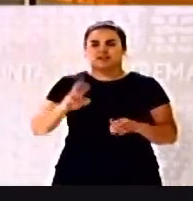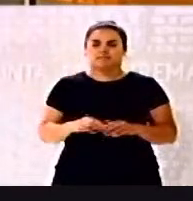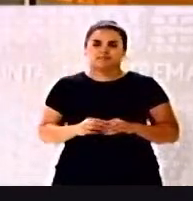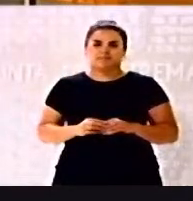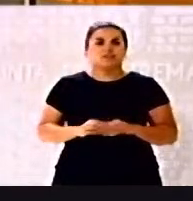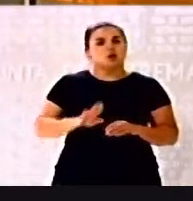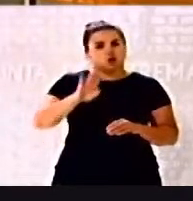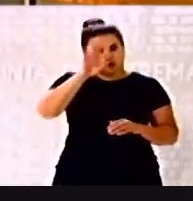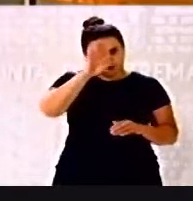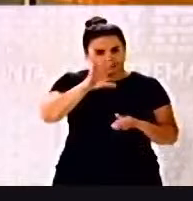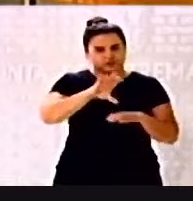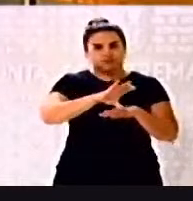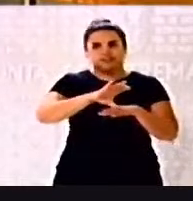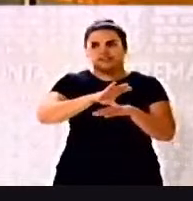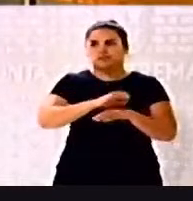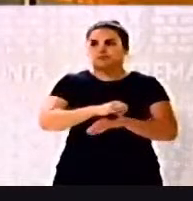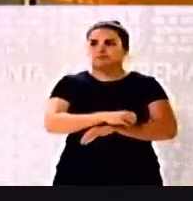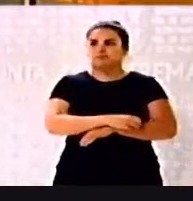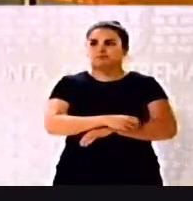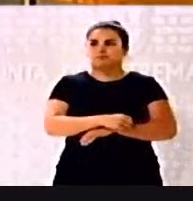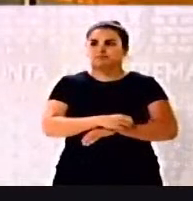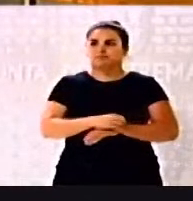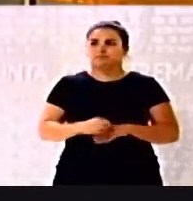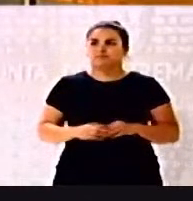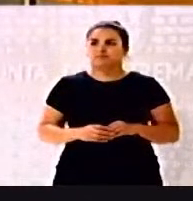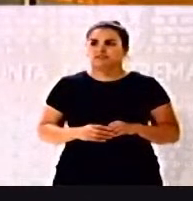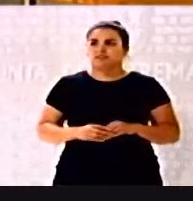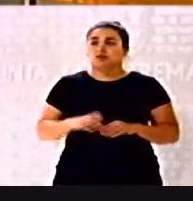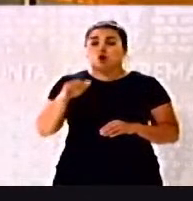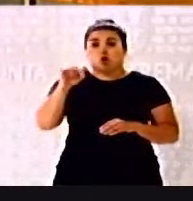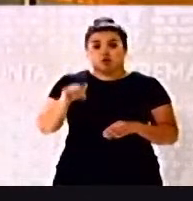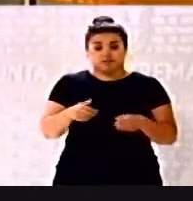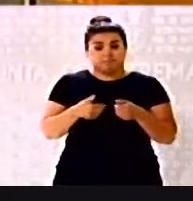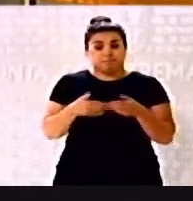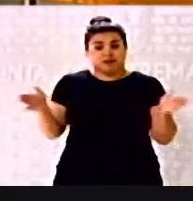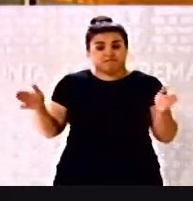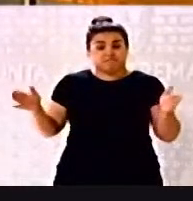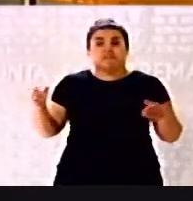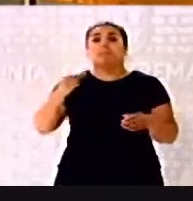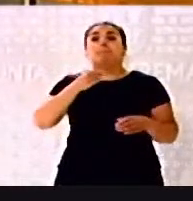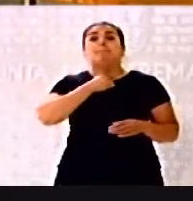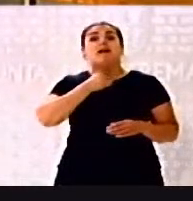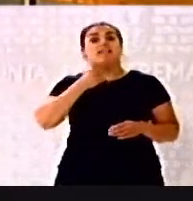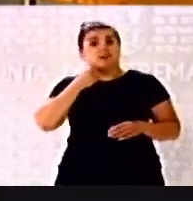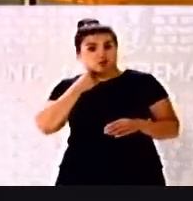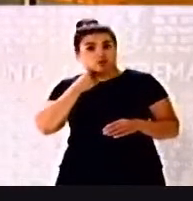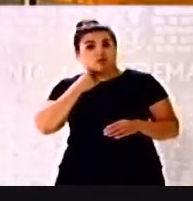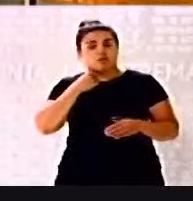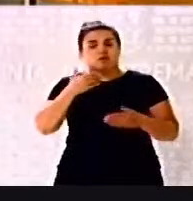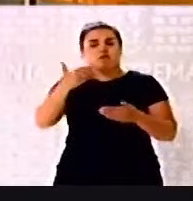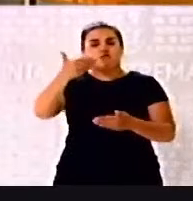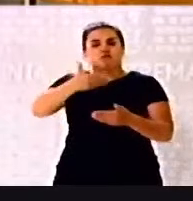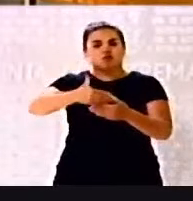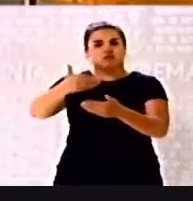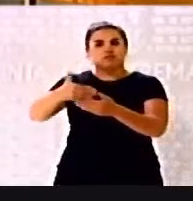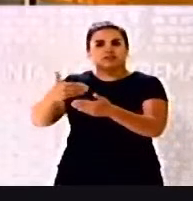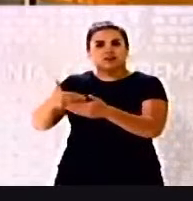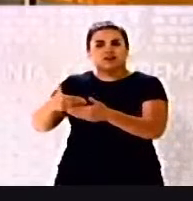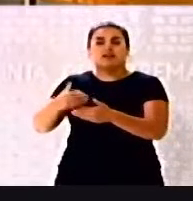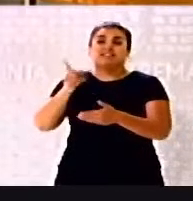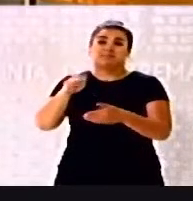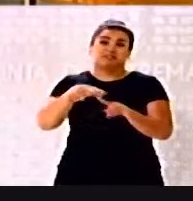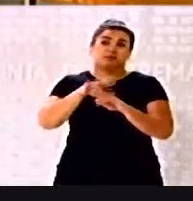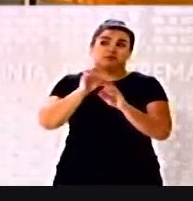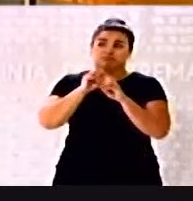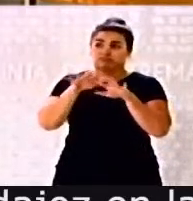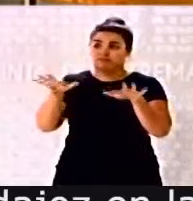Muy buenas, consejero. Con la apertura hoy, además, en Badajoz de la frontera y dada la situación de rebrotes